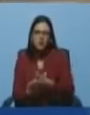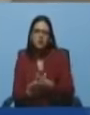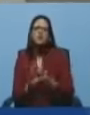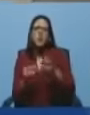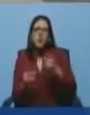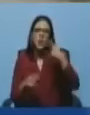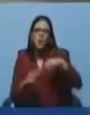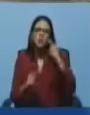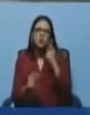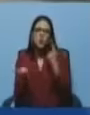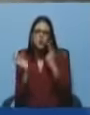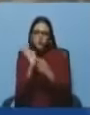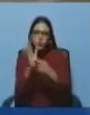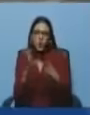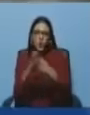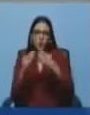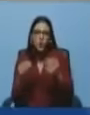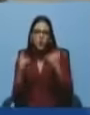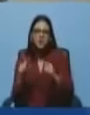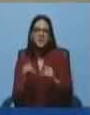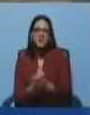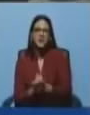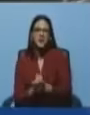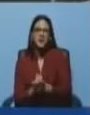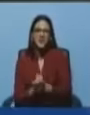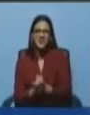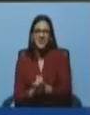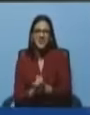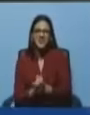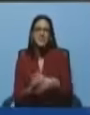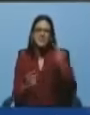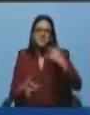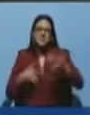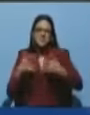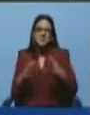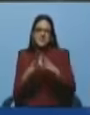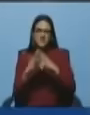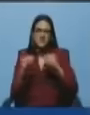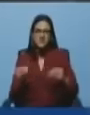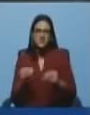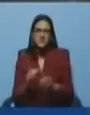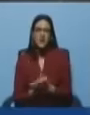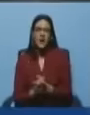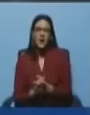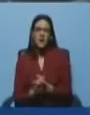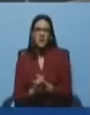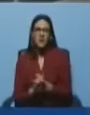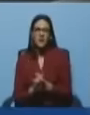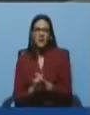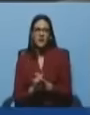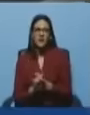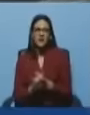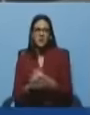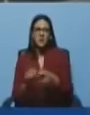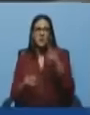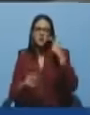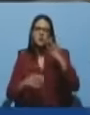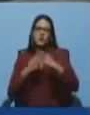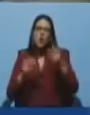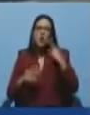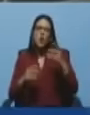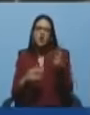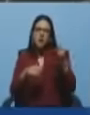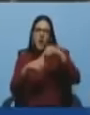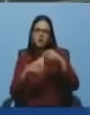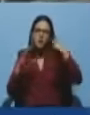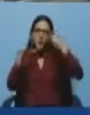la cobertura que ha tenido este evento. Vemos acá en el aeropuerto de Kazán, medios nacionales